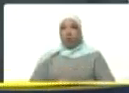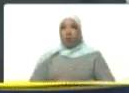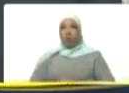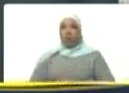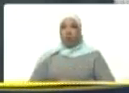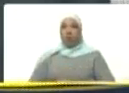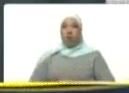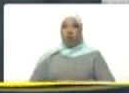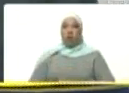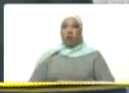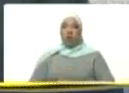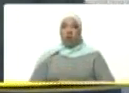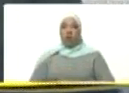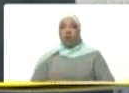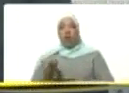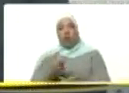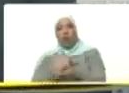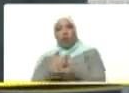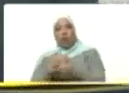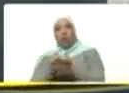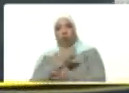estimado compañero Raúl,